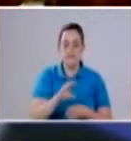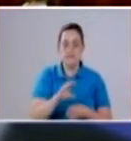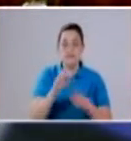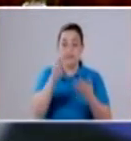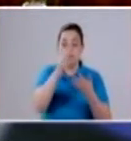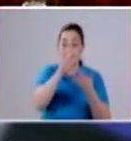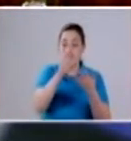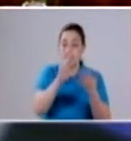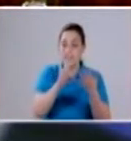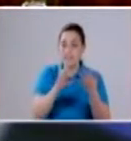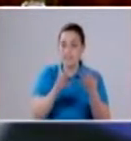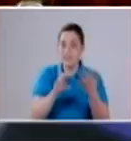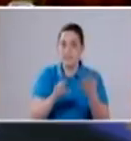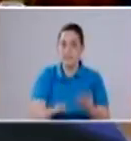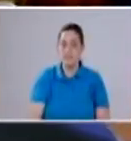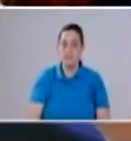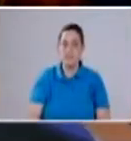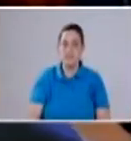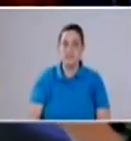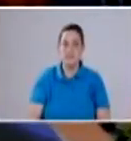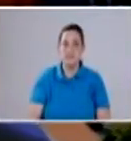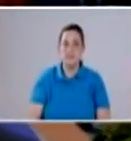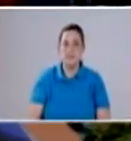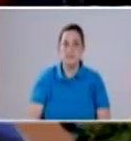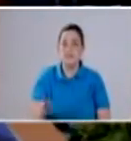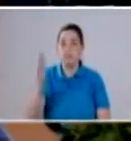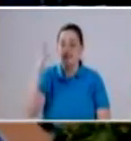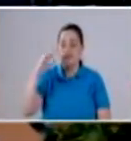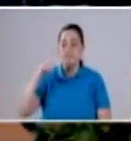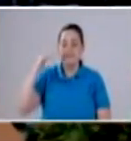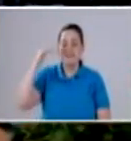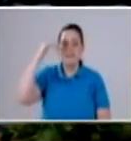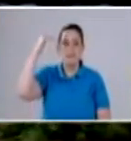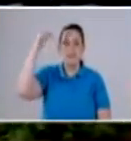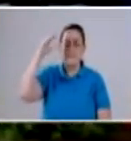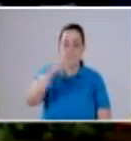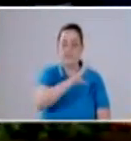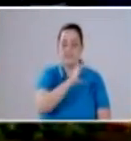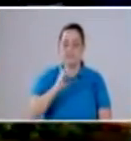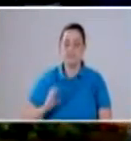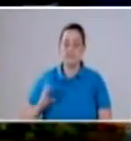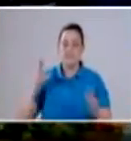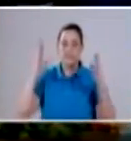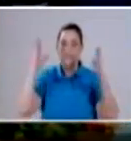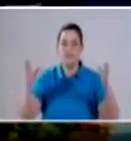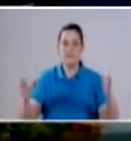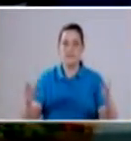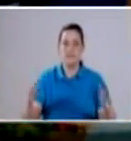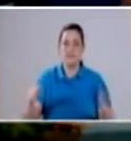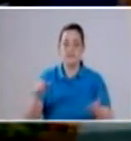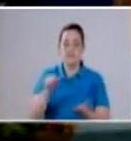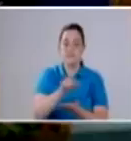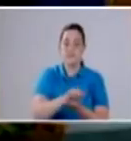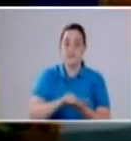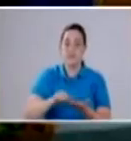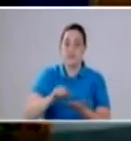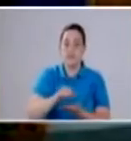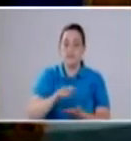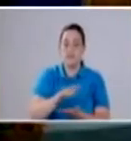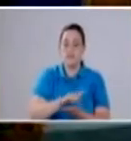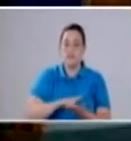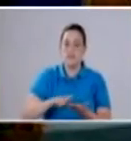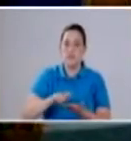según este verso. Existen tres clases, tres niveles de cristiandad: atrio, lugar santo y lugar santísimo. Y este es el del